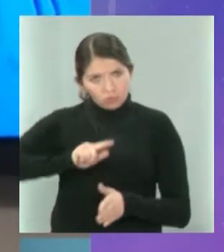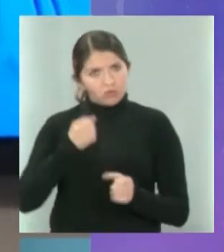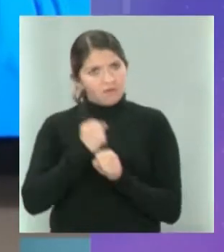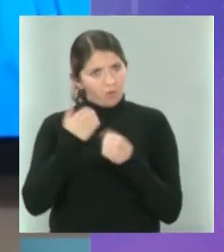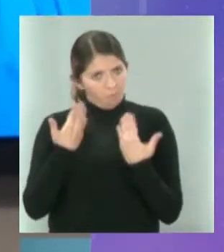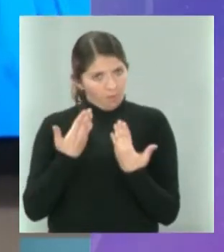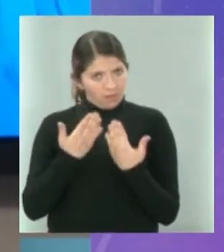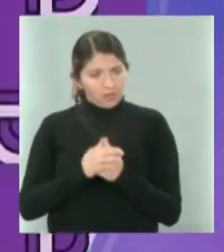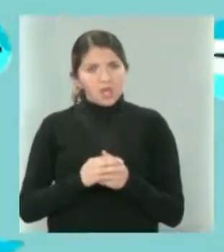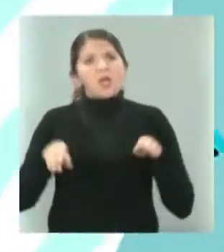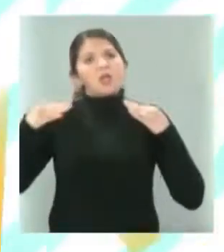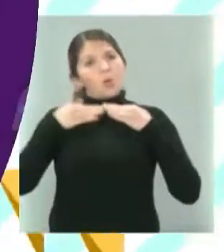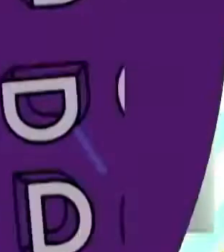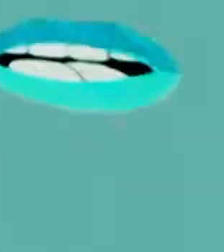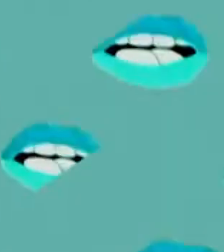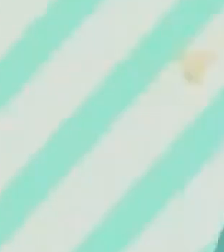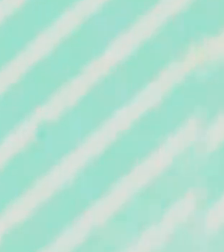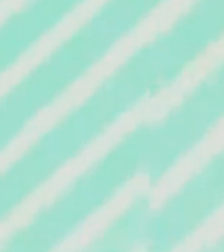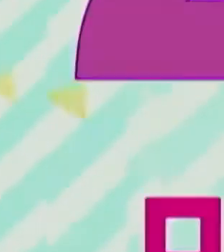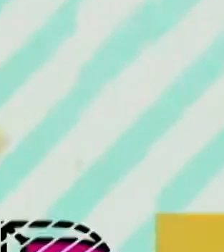tan productivos como cualquier otro.